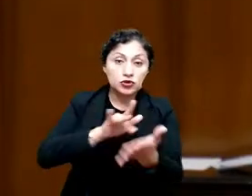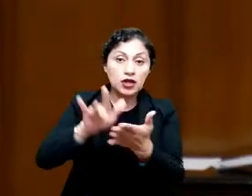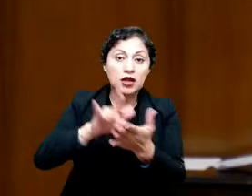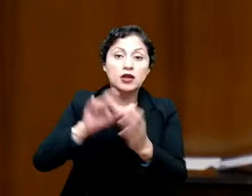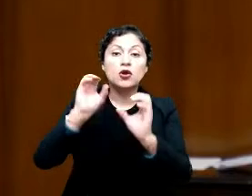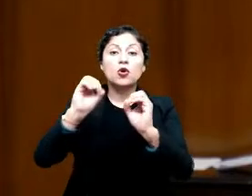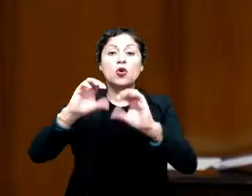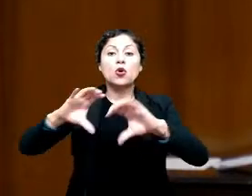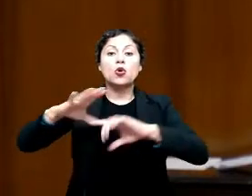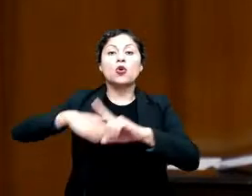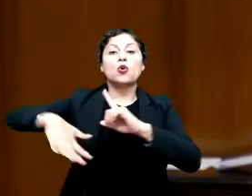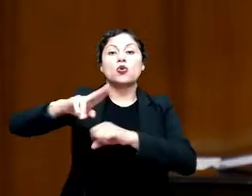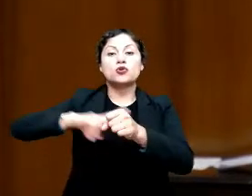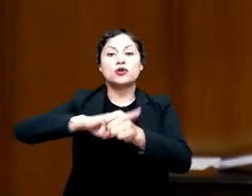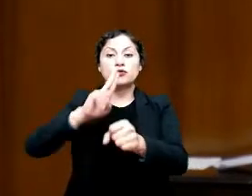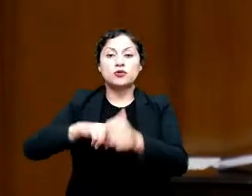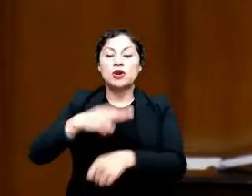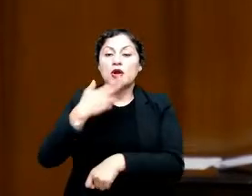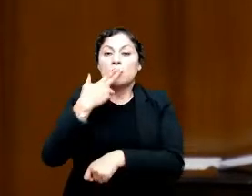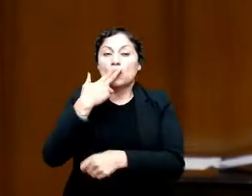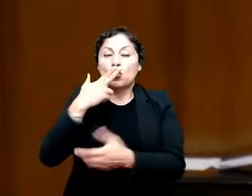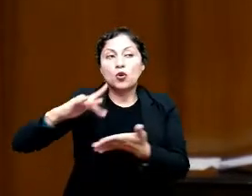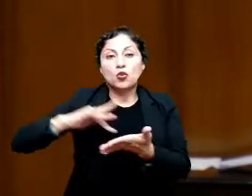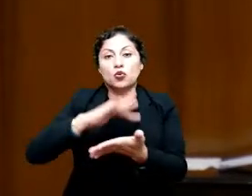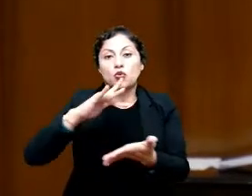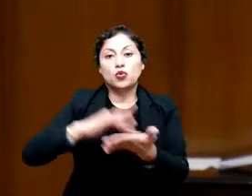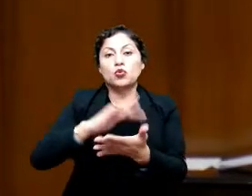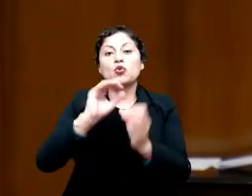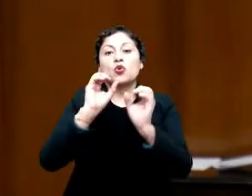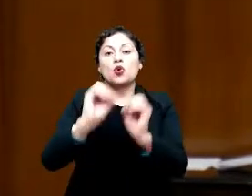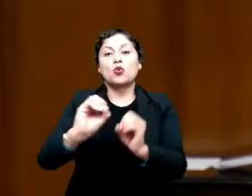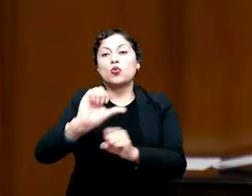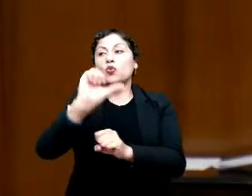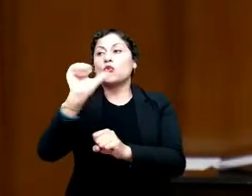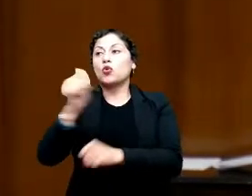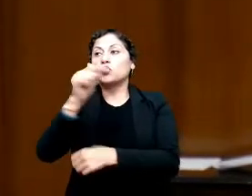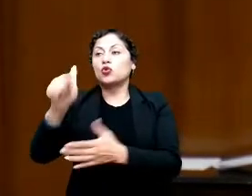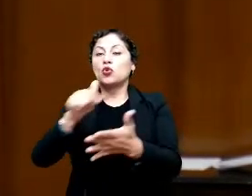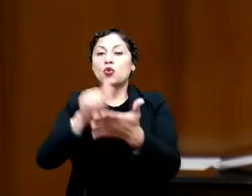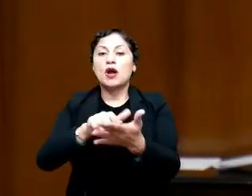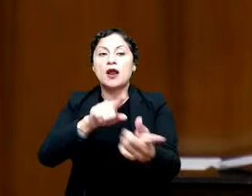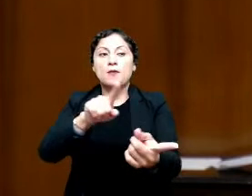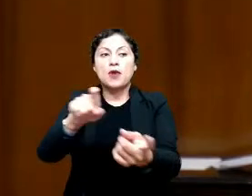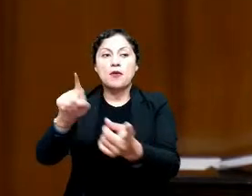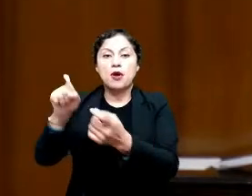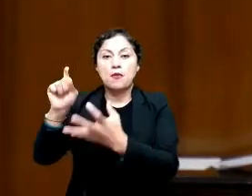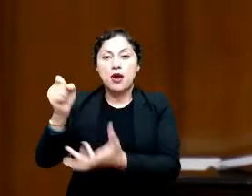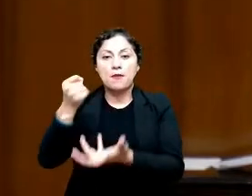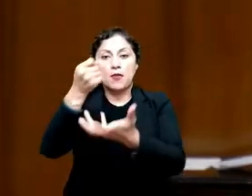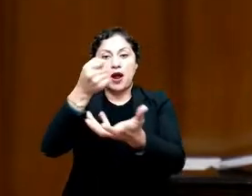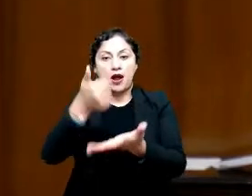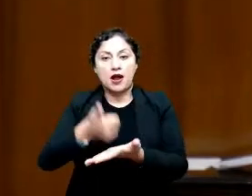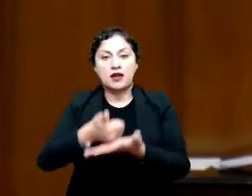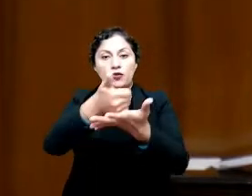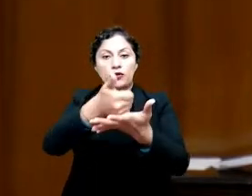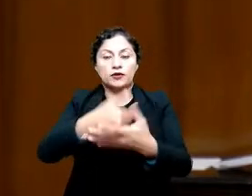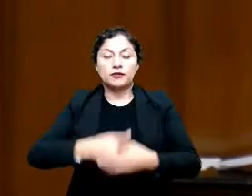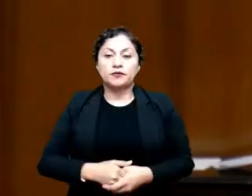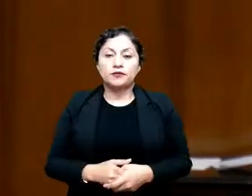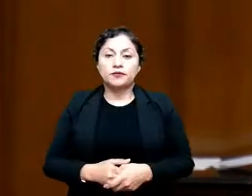medioambiental y obtener recursos intersectoriales en cada uno de los casos.